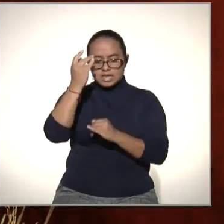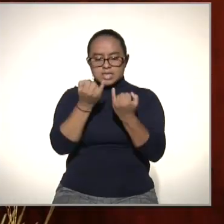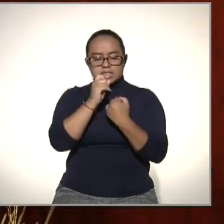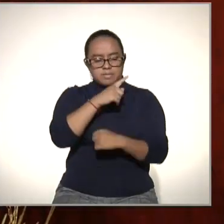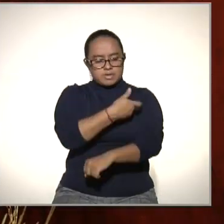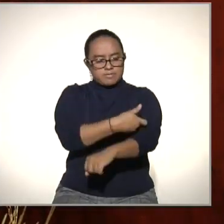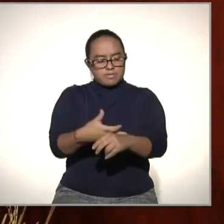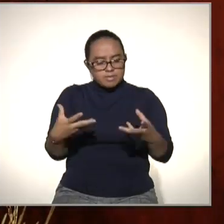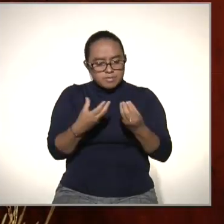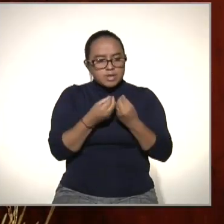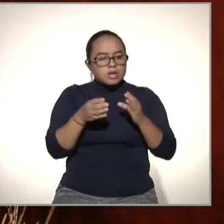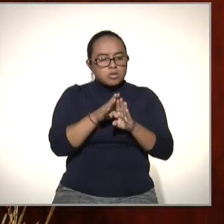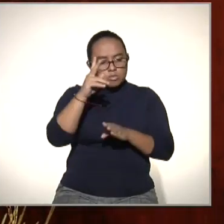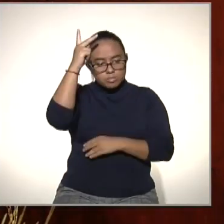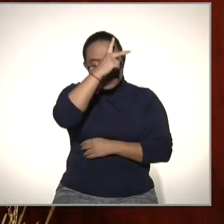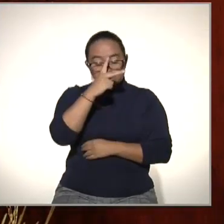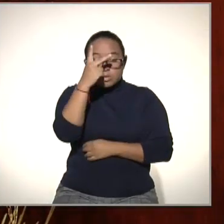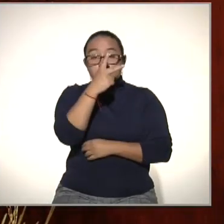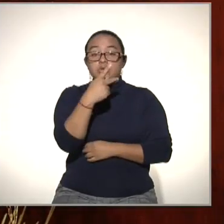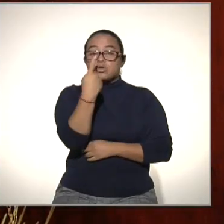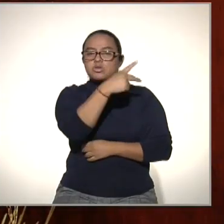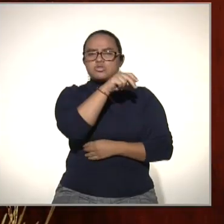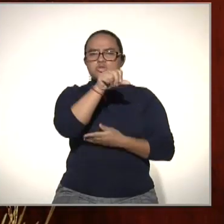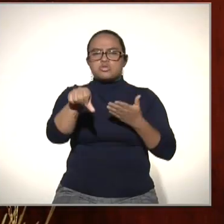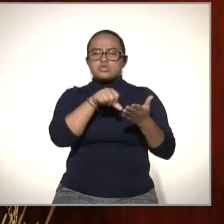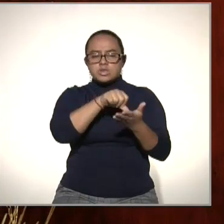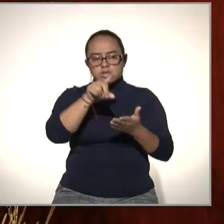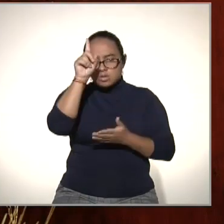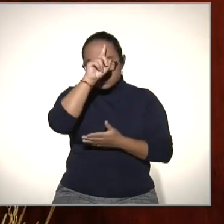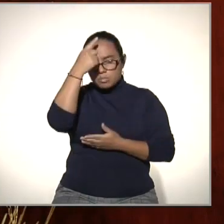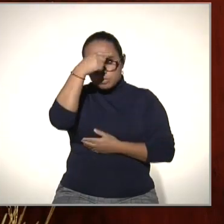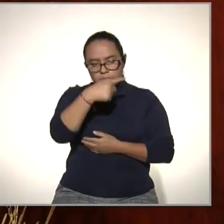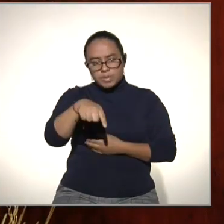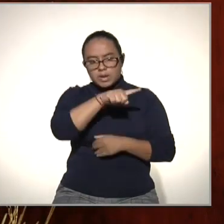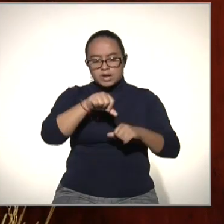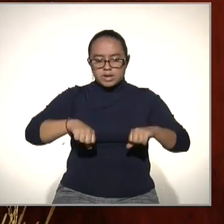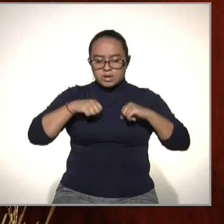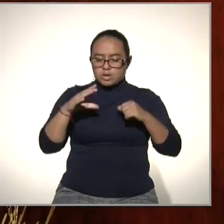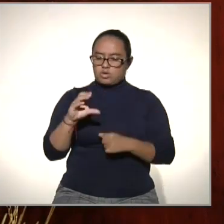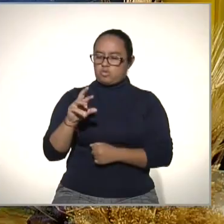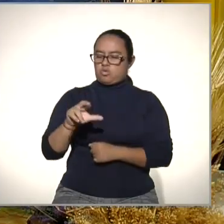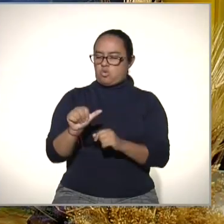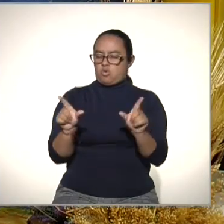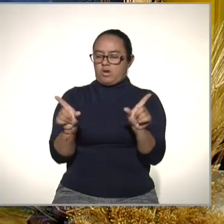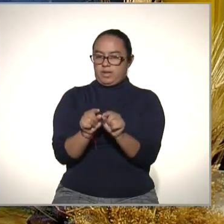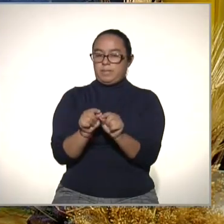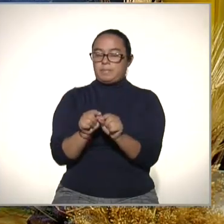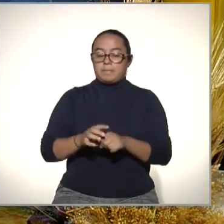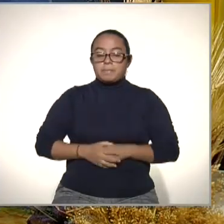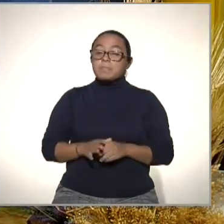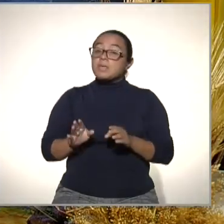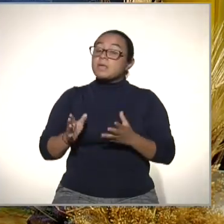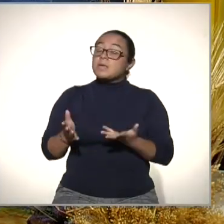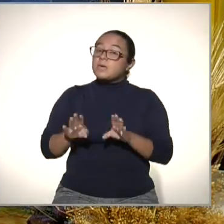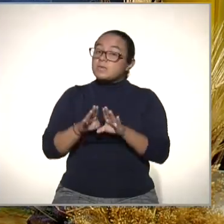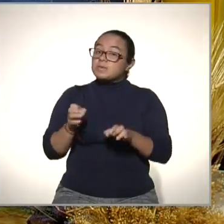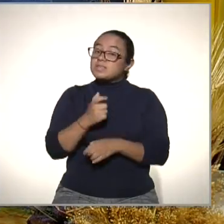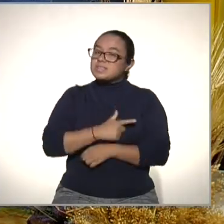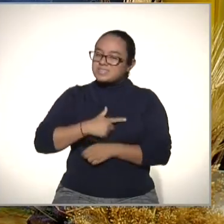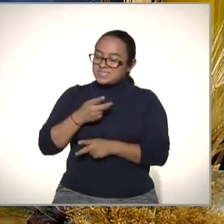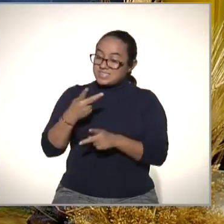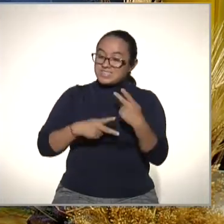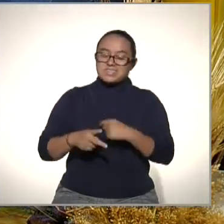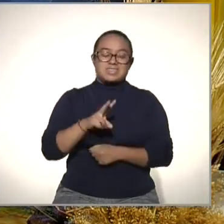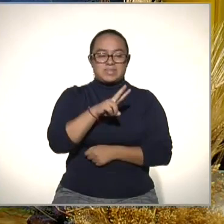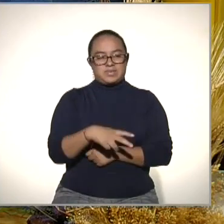familiar, supervisora del área de psicología clínica del Centro de Orientación para Adolescentes, CORA. Linda, ¿cómo estás? Qué gusto. Hola, contenta de venir